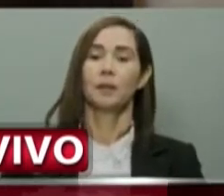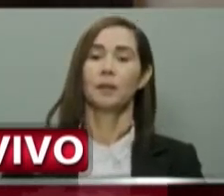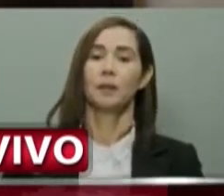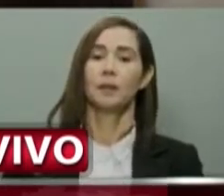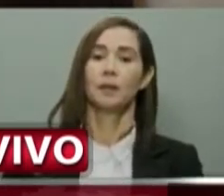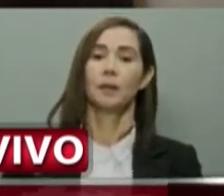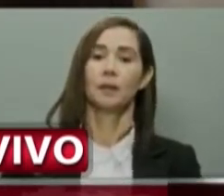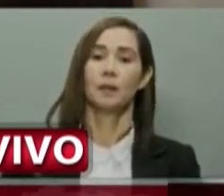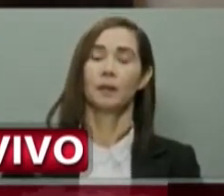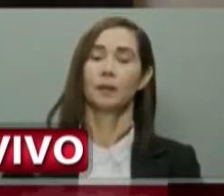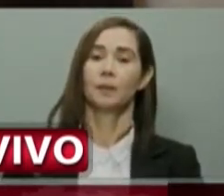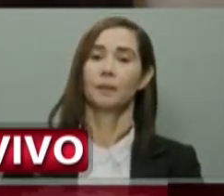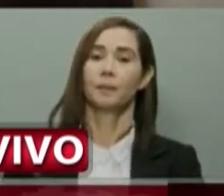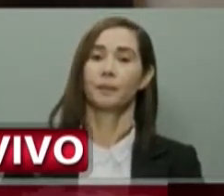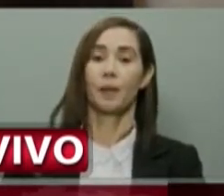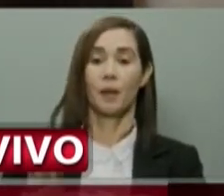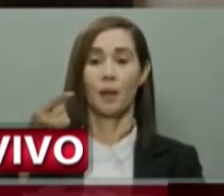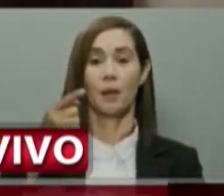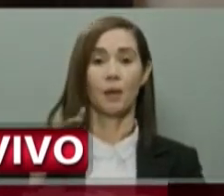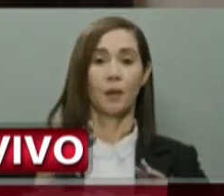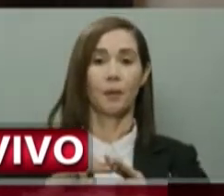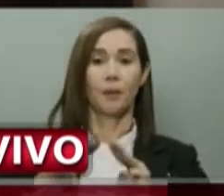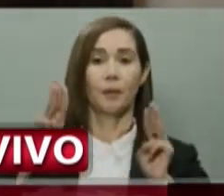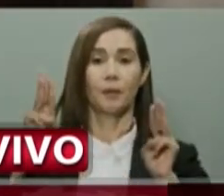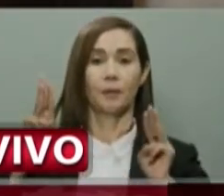El primer ministro